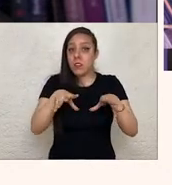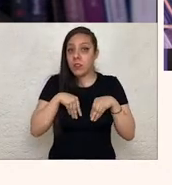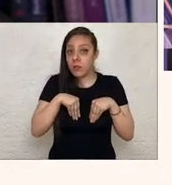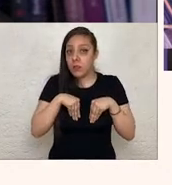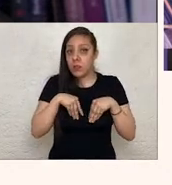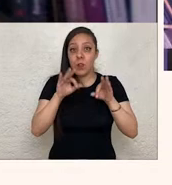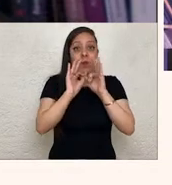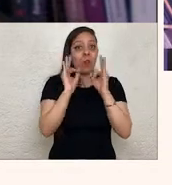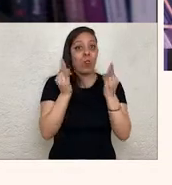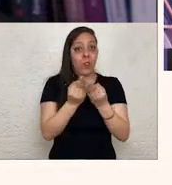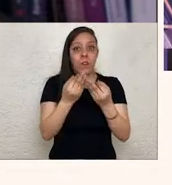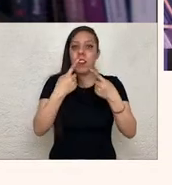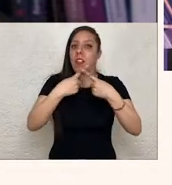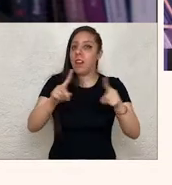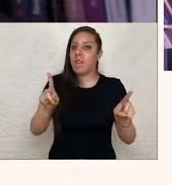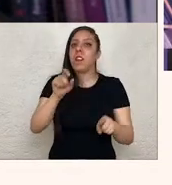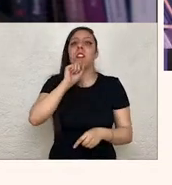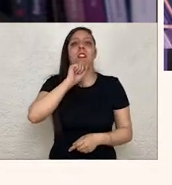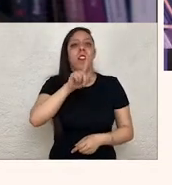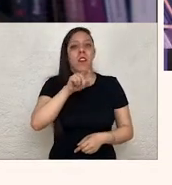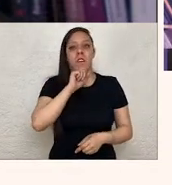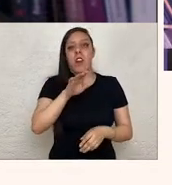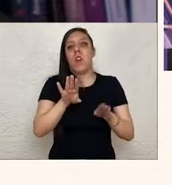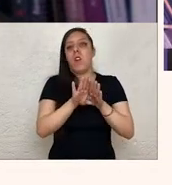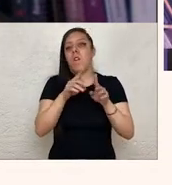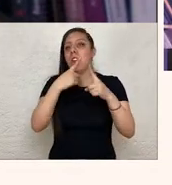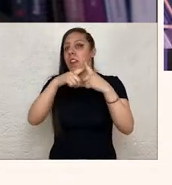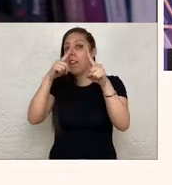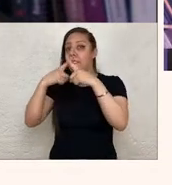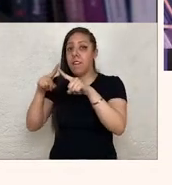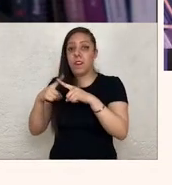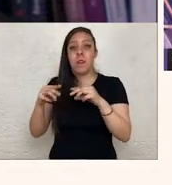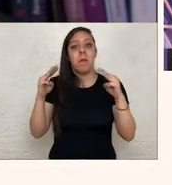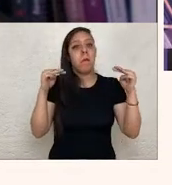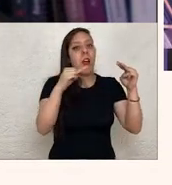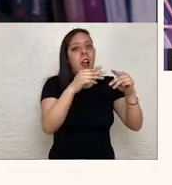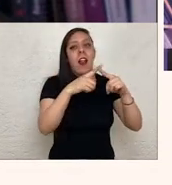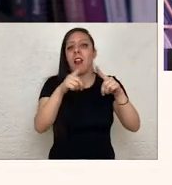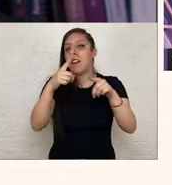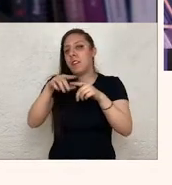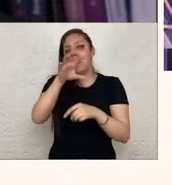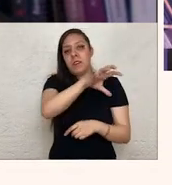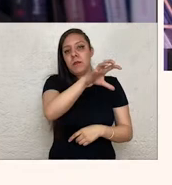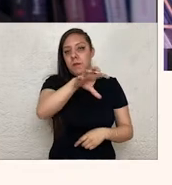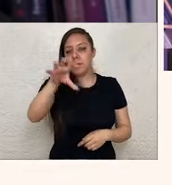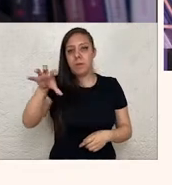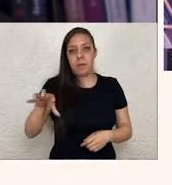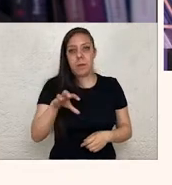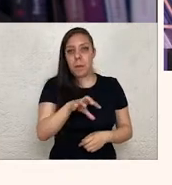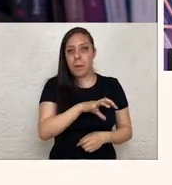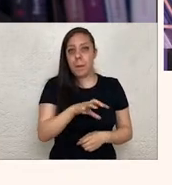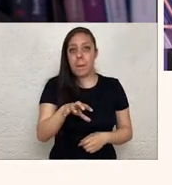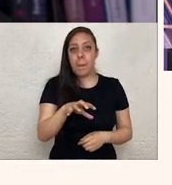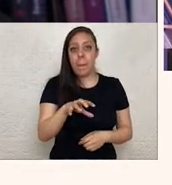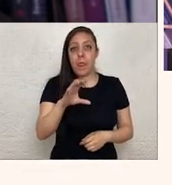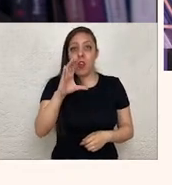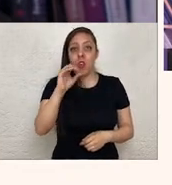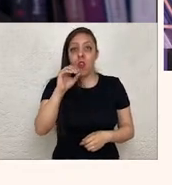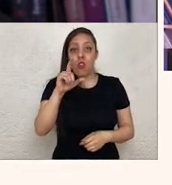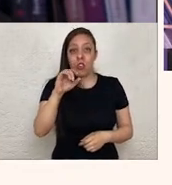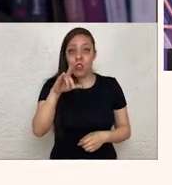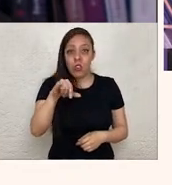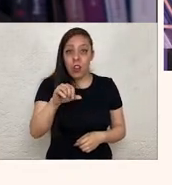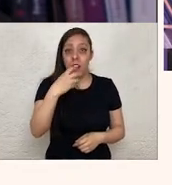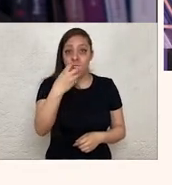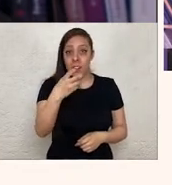estos procesos de colonización, ¿no? Que han sido también transatlánticos, que han sido en todos los continentes,